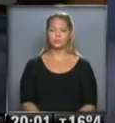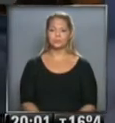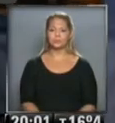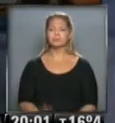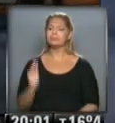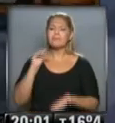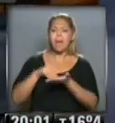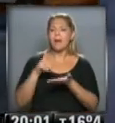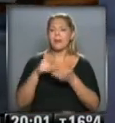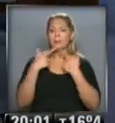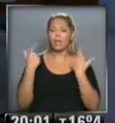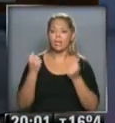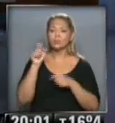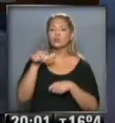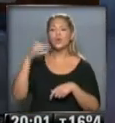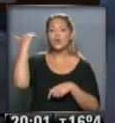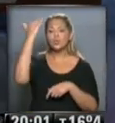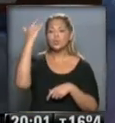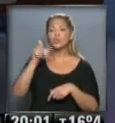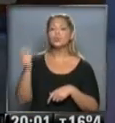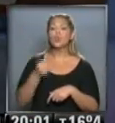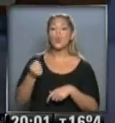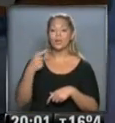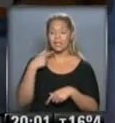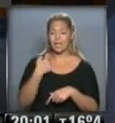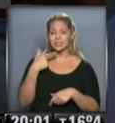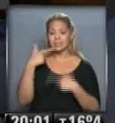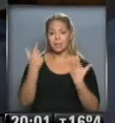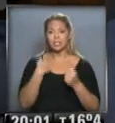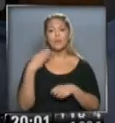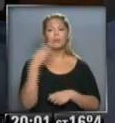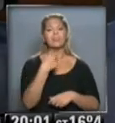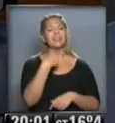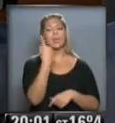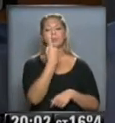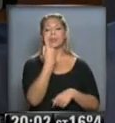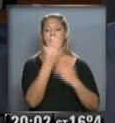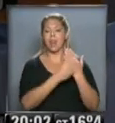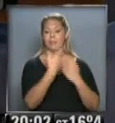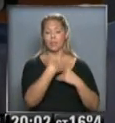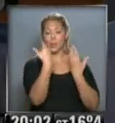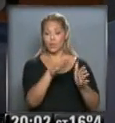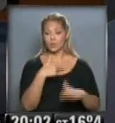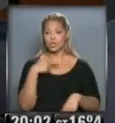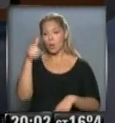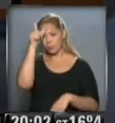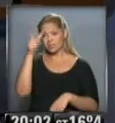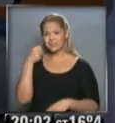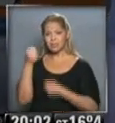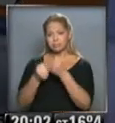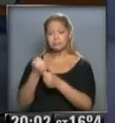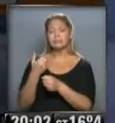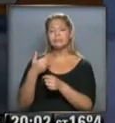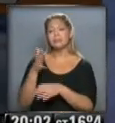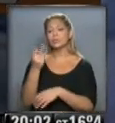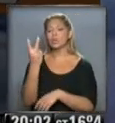Más protestas y paro en Turquía. Continúan las manifestaciones que piden la renuncia del primer ministro. La represión policial dejó al menos